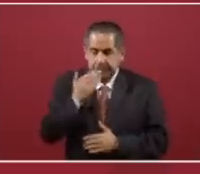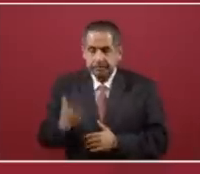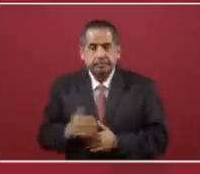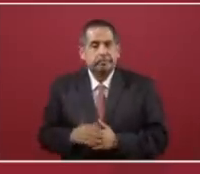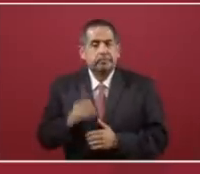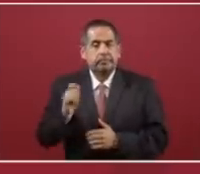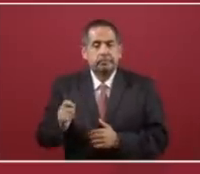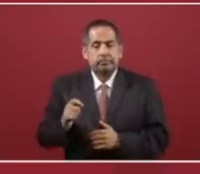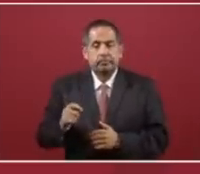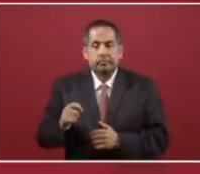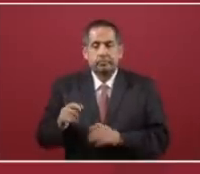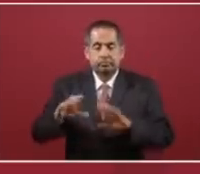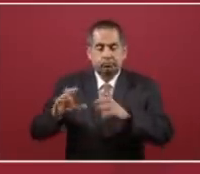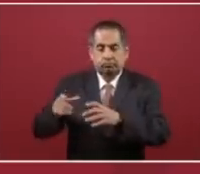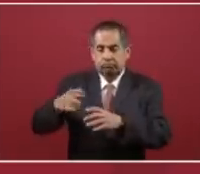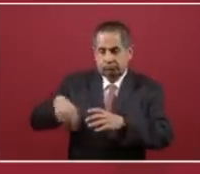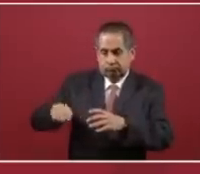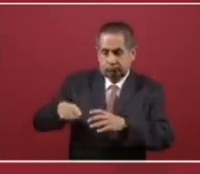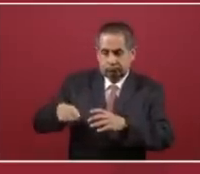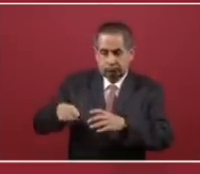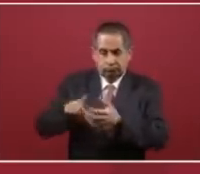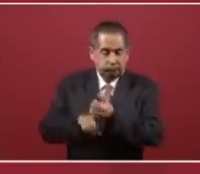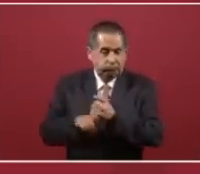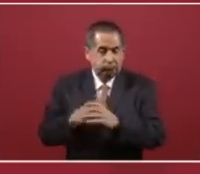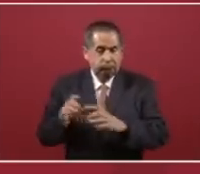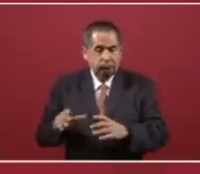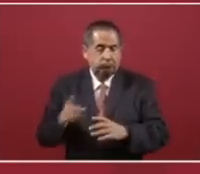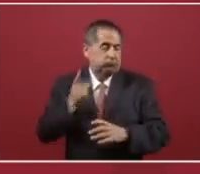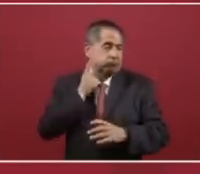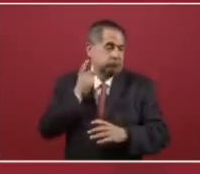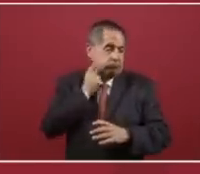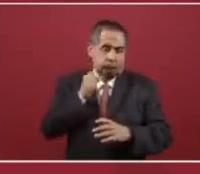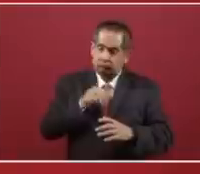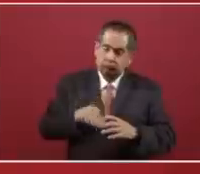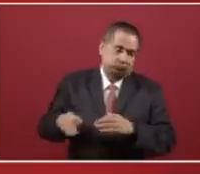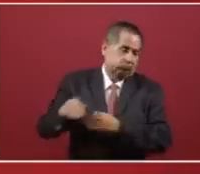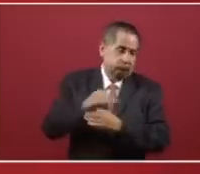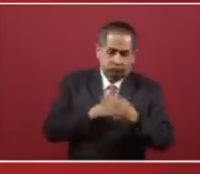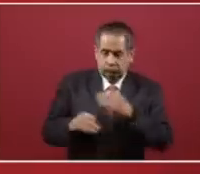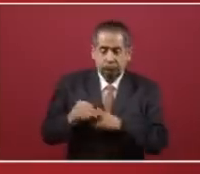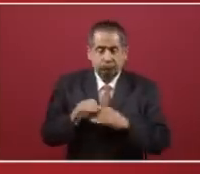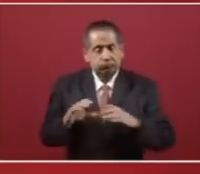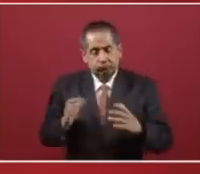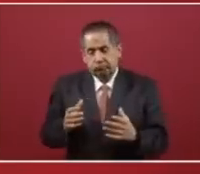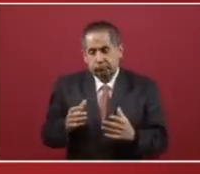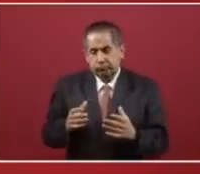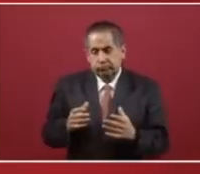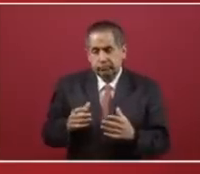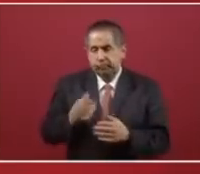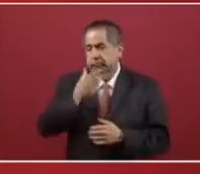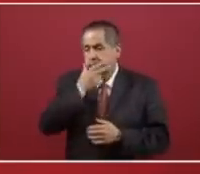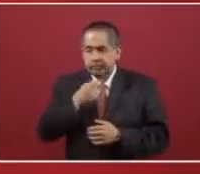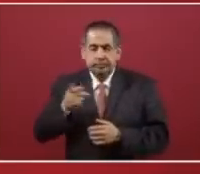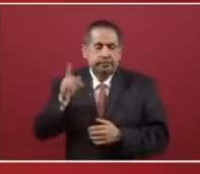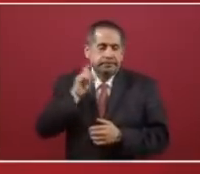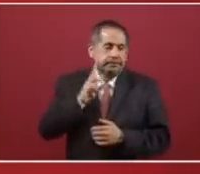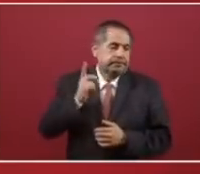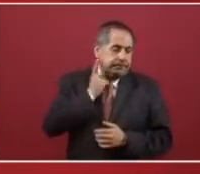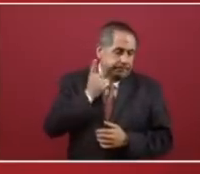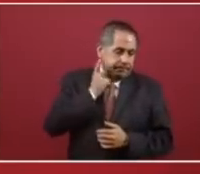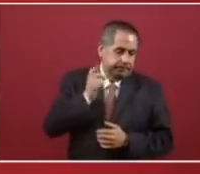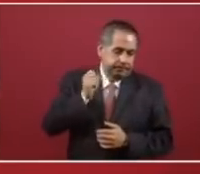mucho al poder legislativo diputadas diputados